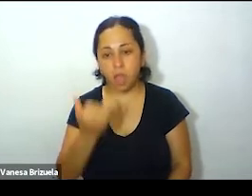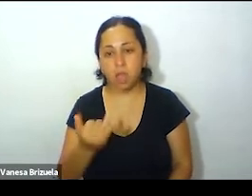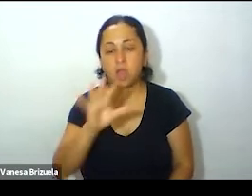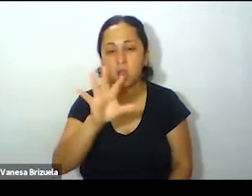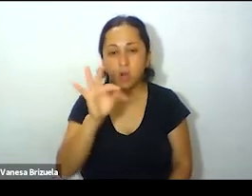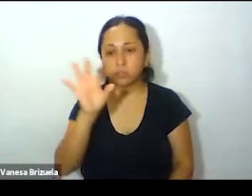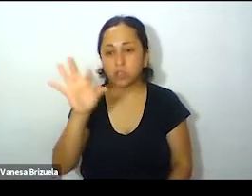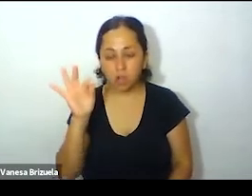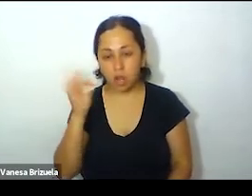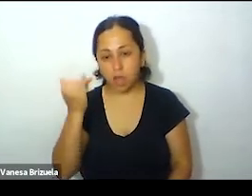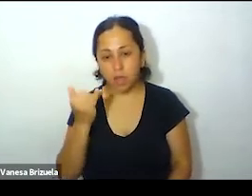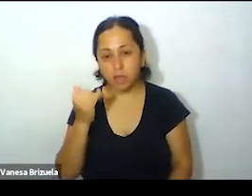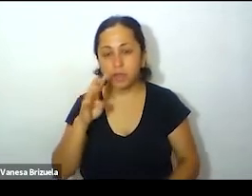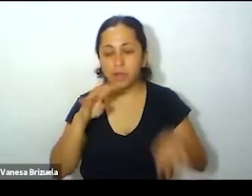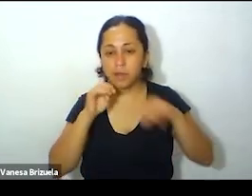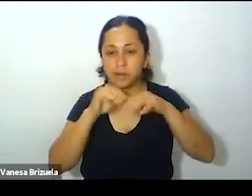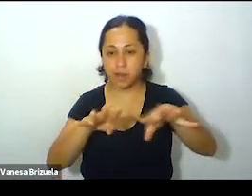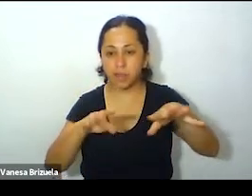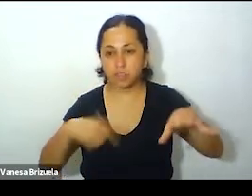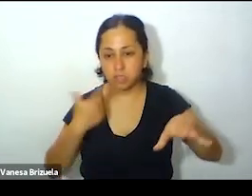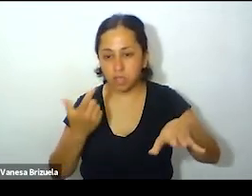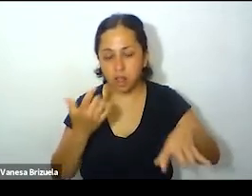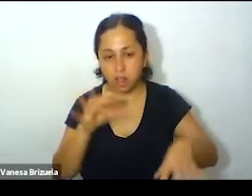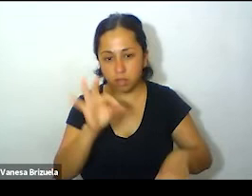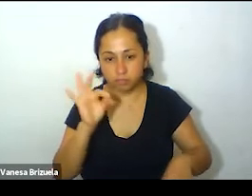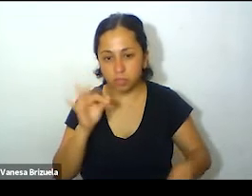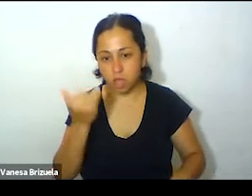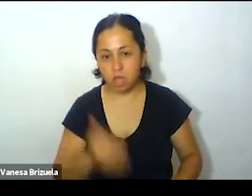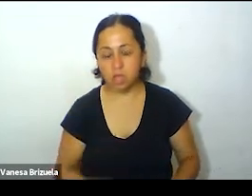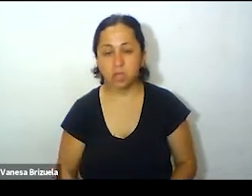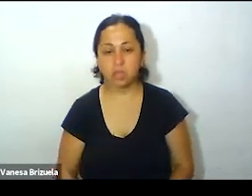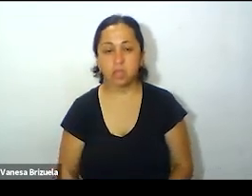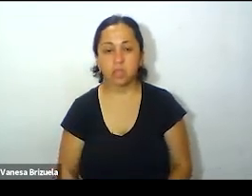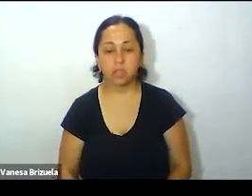tenemos opciones de formatos de redes sociales.